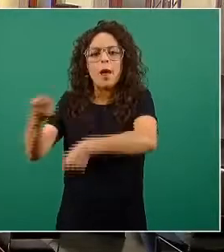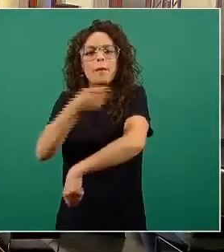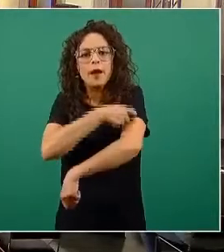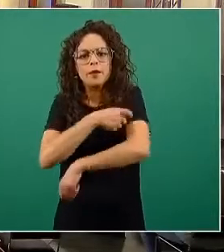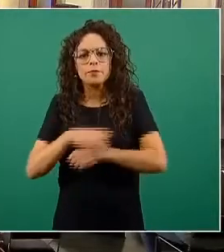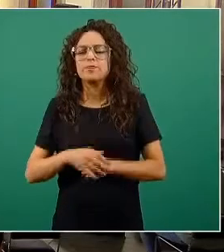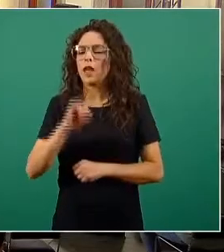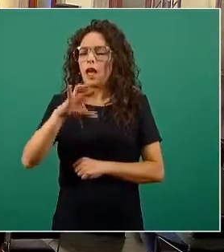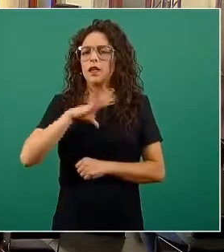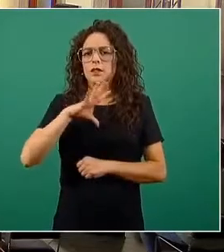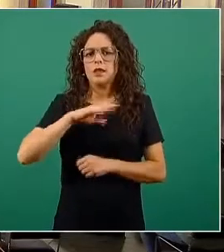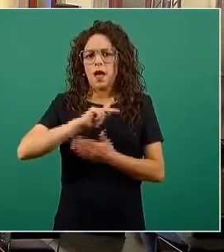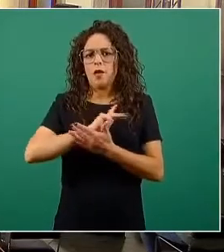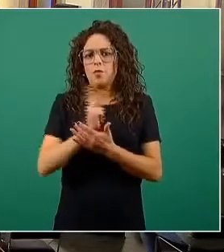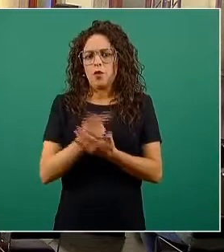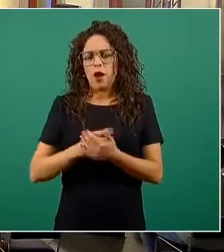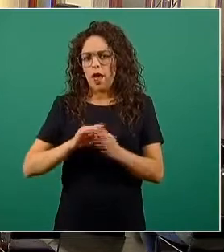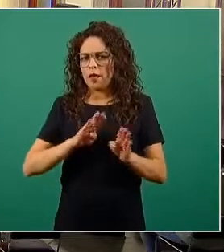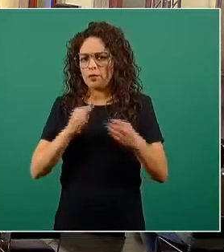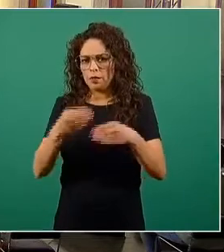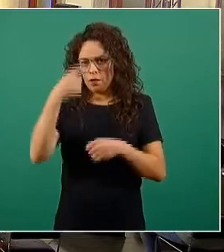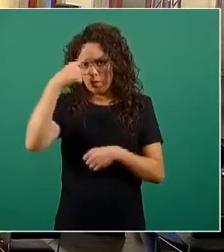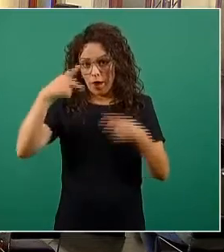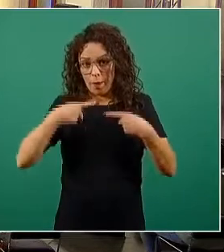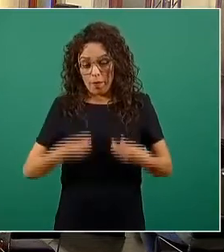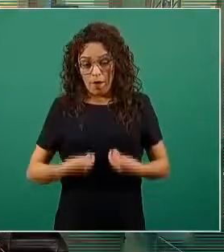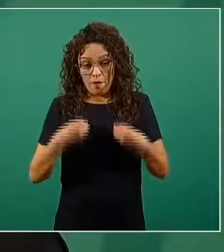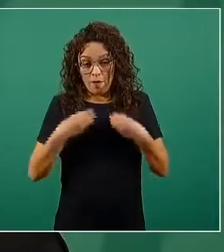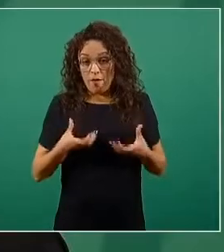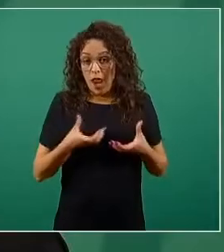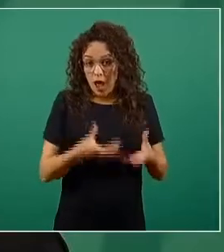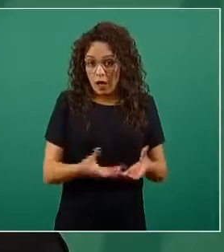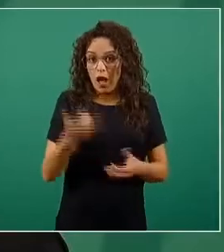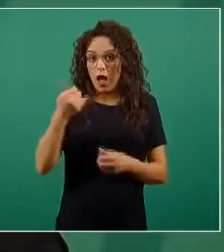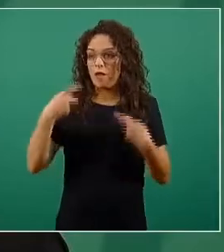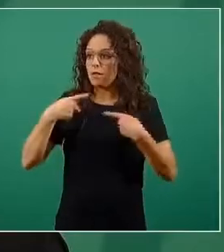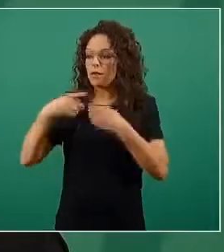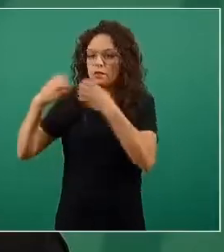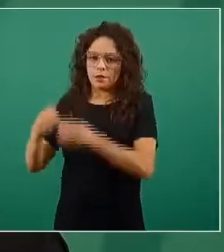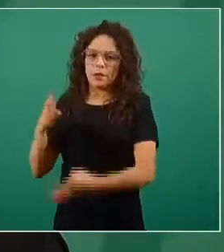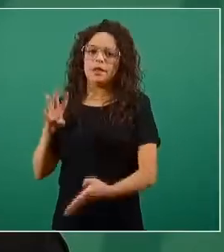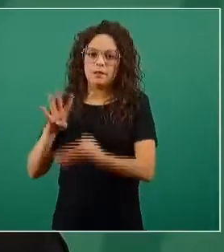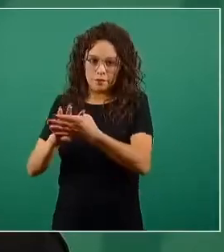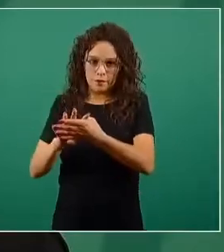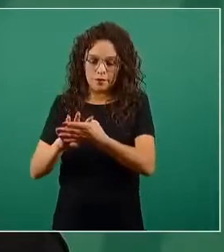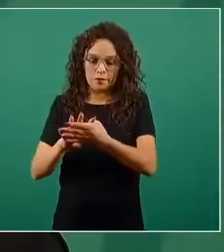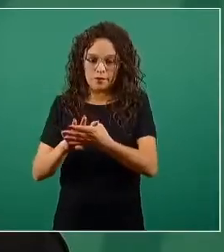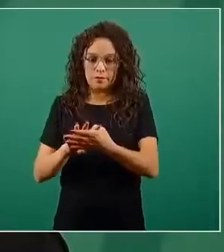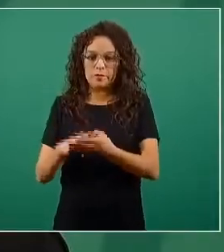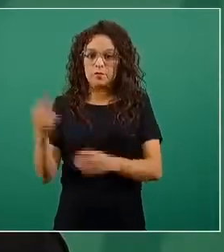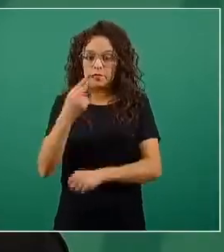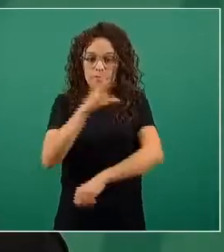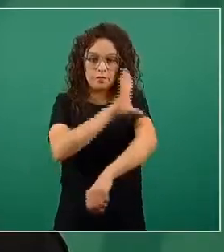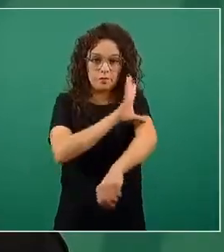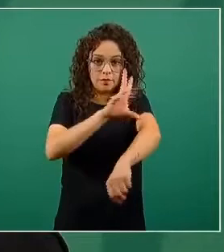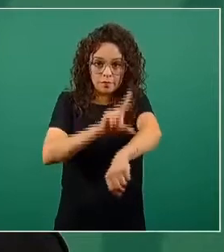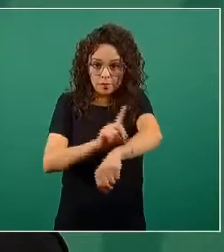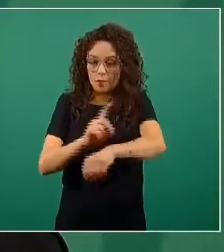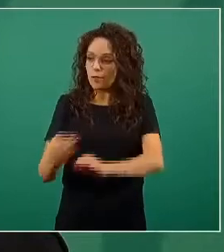muy específicos para personas en situación de calle y para personas privadas de la libertad, y ahí obviamente tenemos que coordinarnos de forma